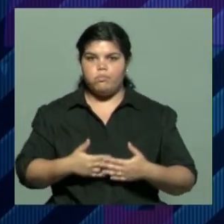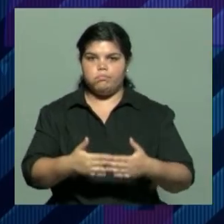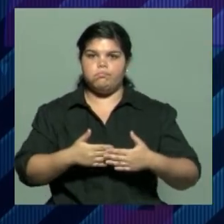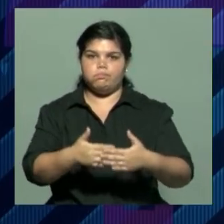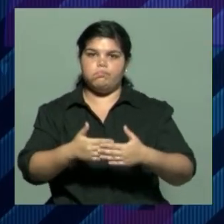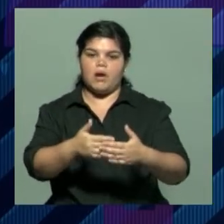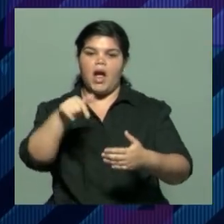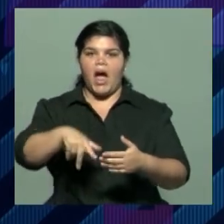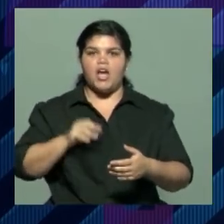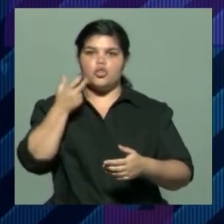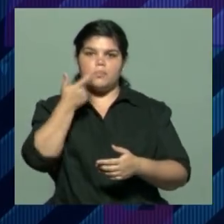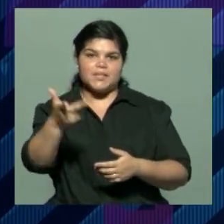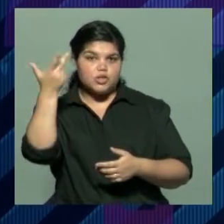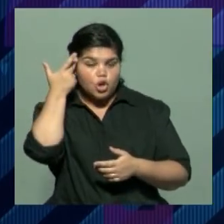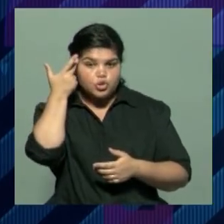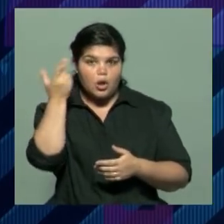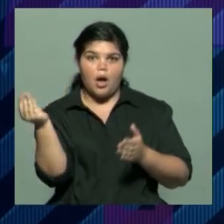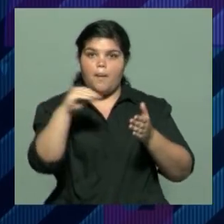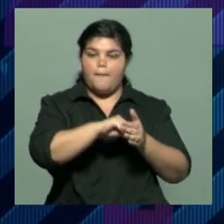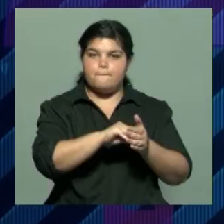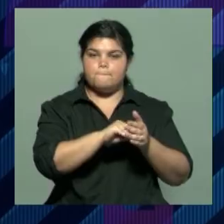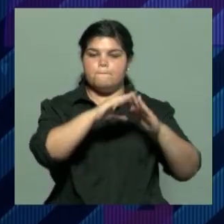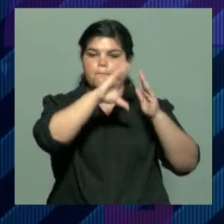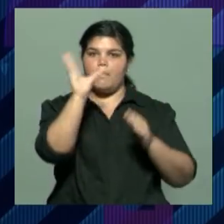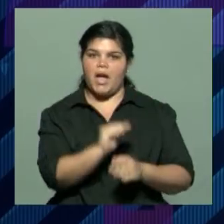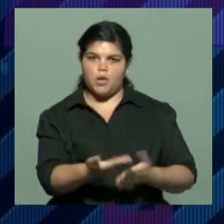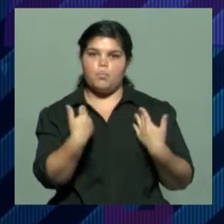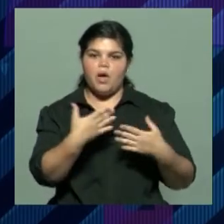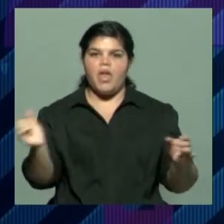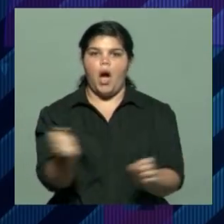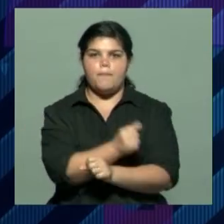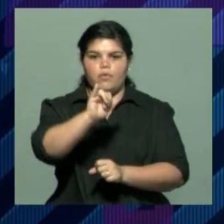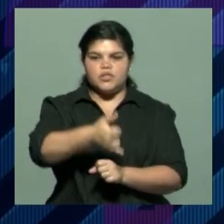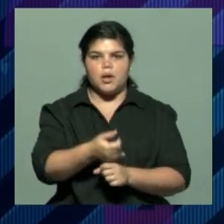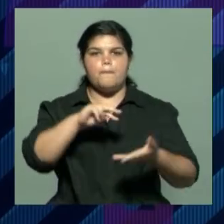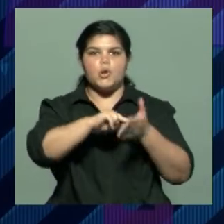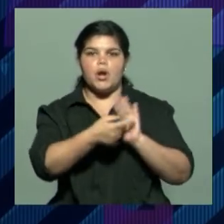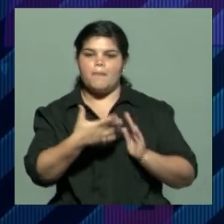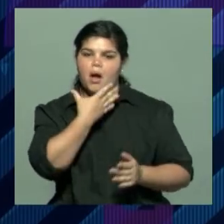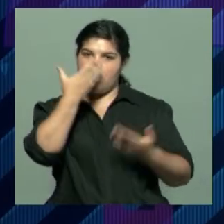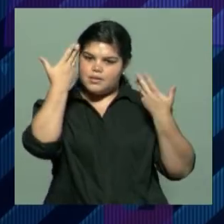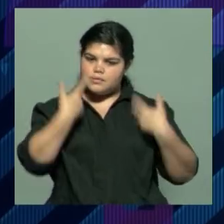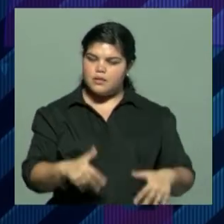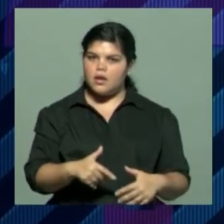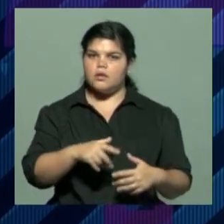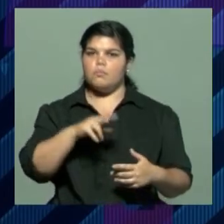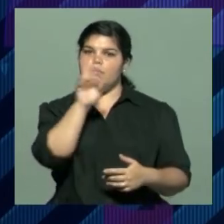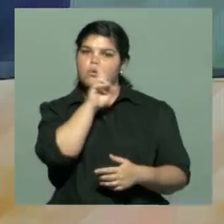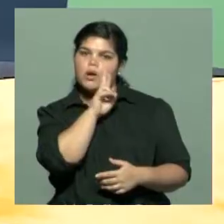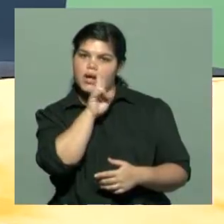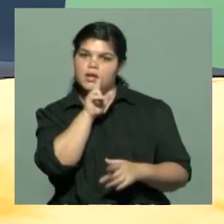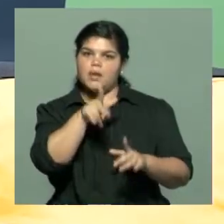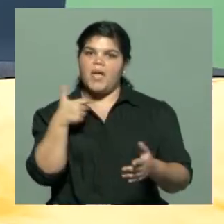en el 2018 dentro de los países con legislación que permite el aborto por causas de salud de la mujer y específicamente en casos